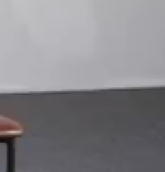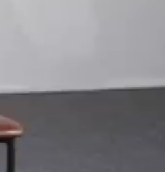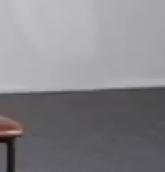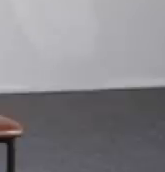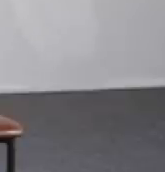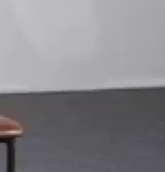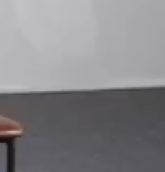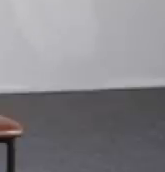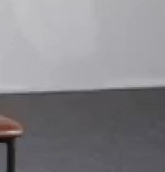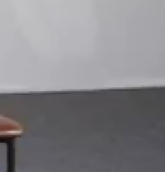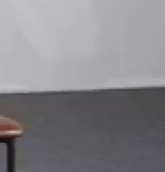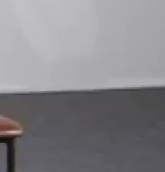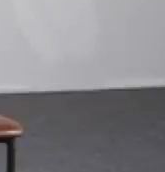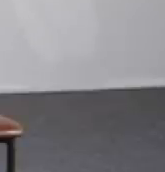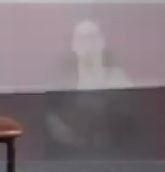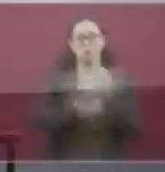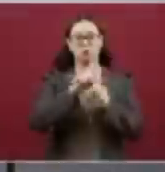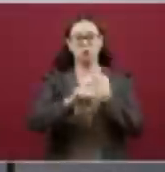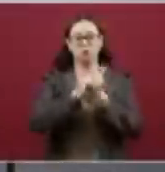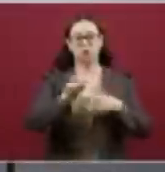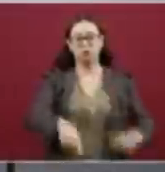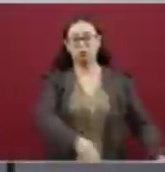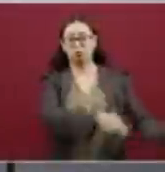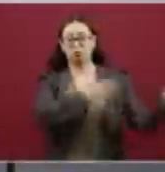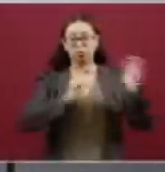heredado, mal hecho,